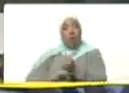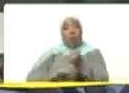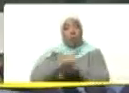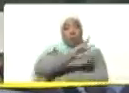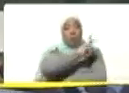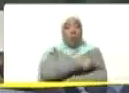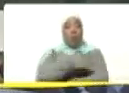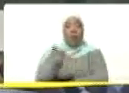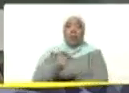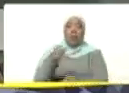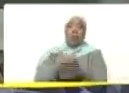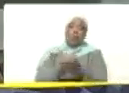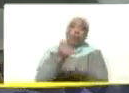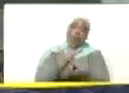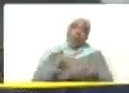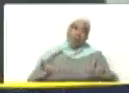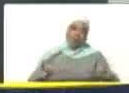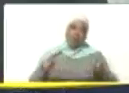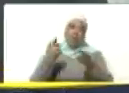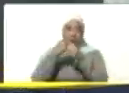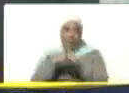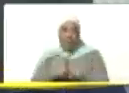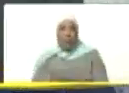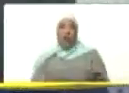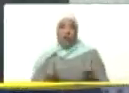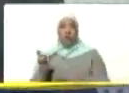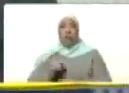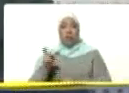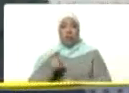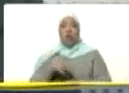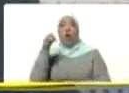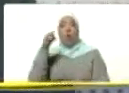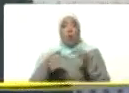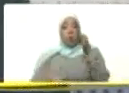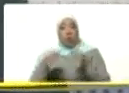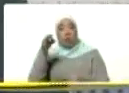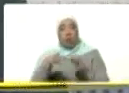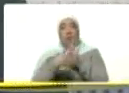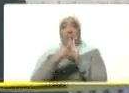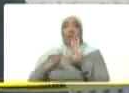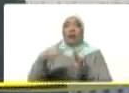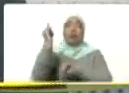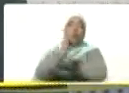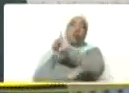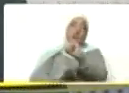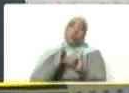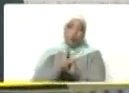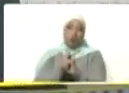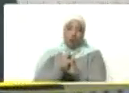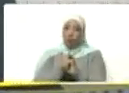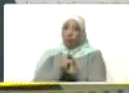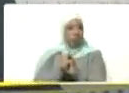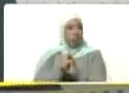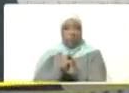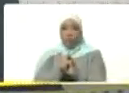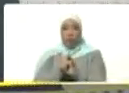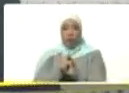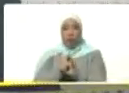have justice, pero no tienen la justicia y el derecho internacional in their